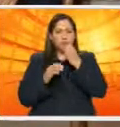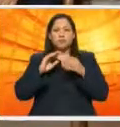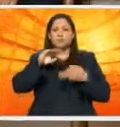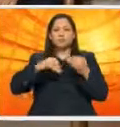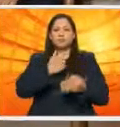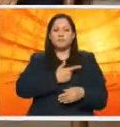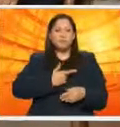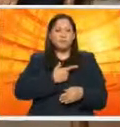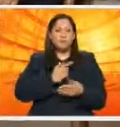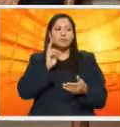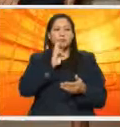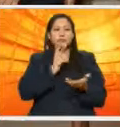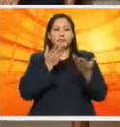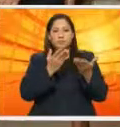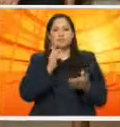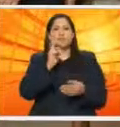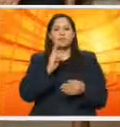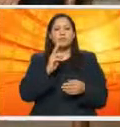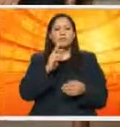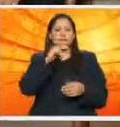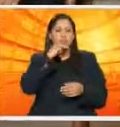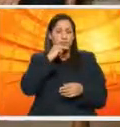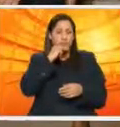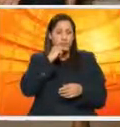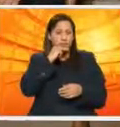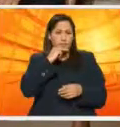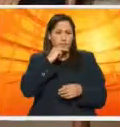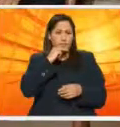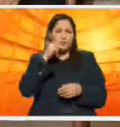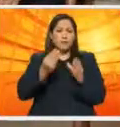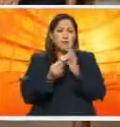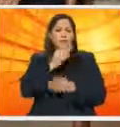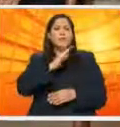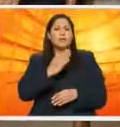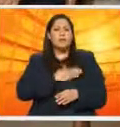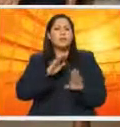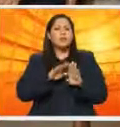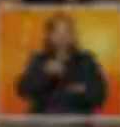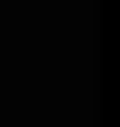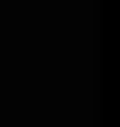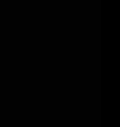gusta. ¿Verdad, Paola? Que nos vas a platicar de la Navidad de la Nueva España. ¿Cómo fue aquí en nuestro país?